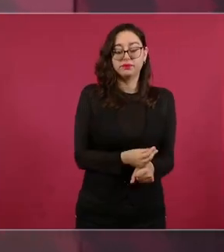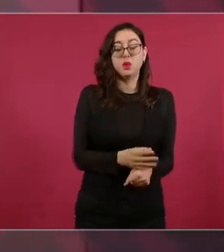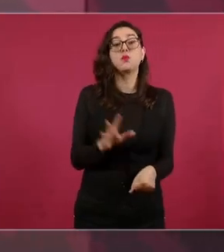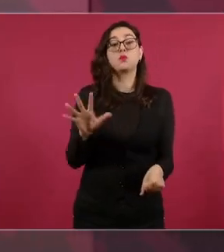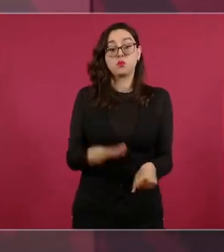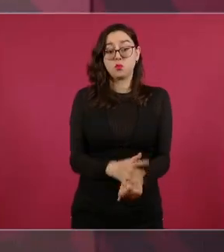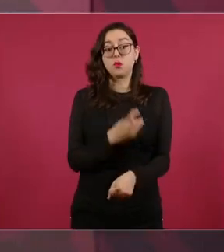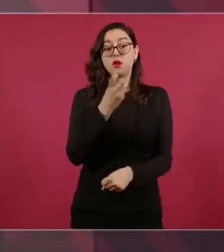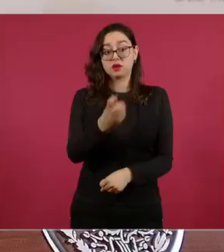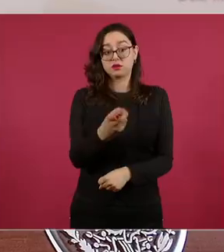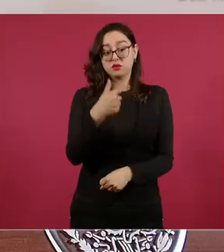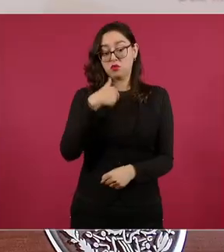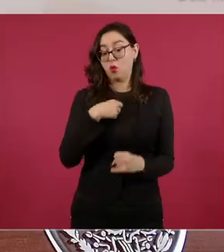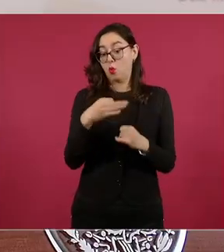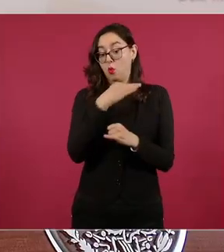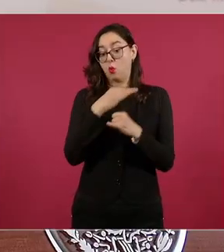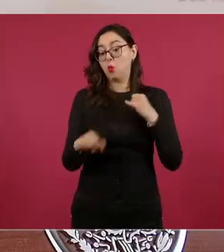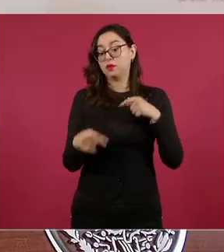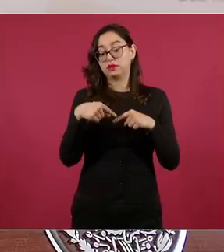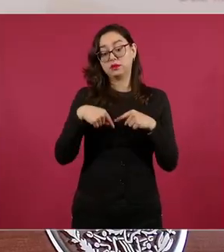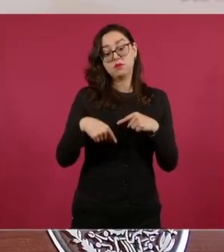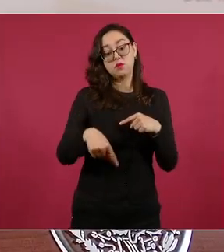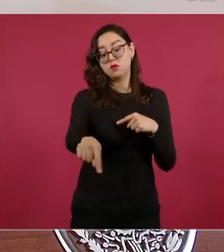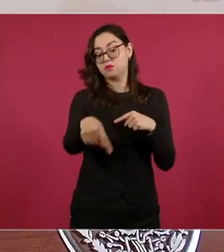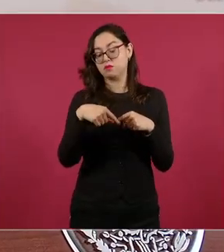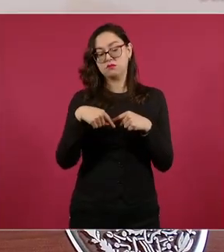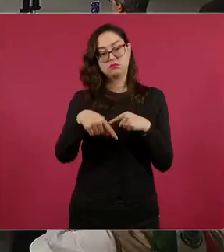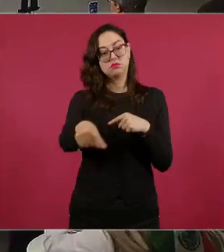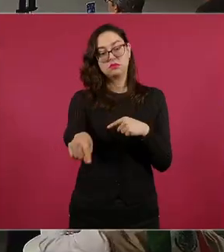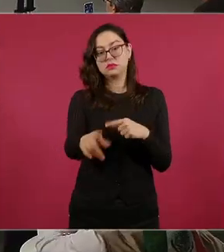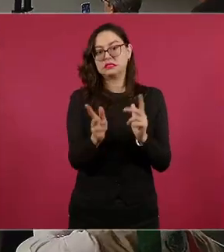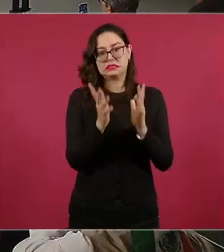encabezo, la mayor parte de mi tiempo